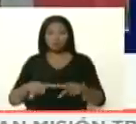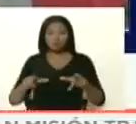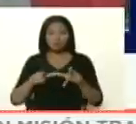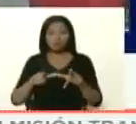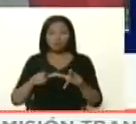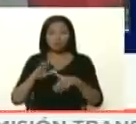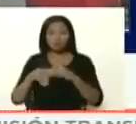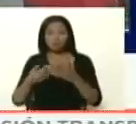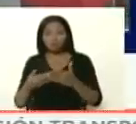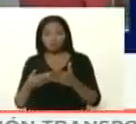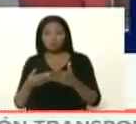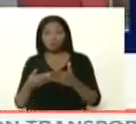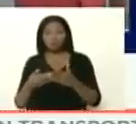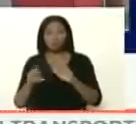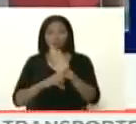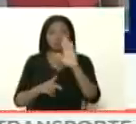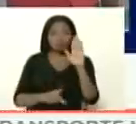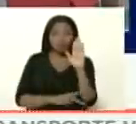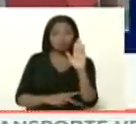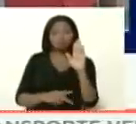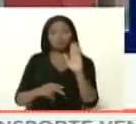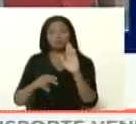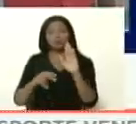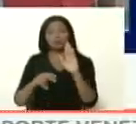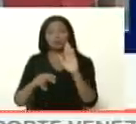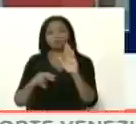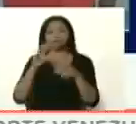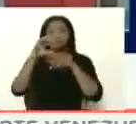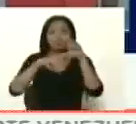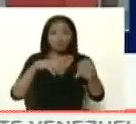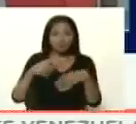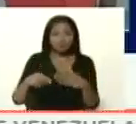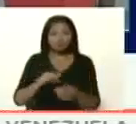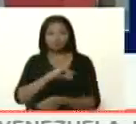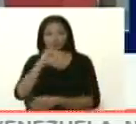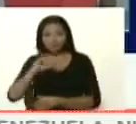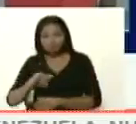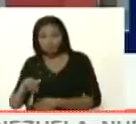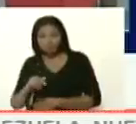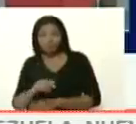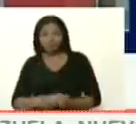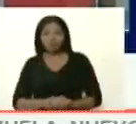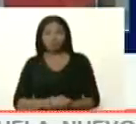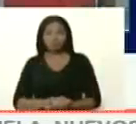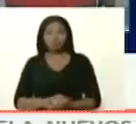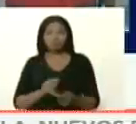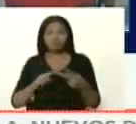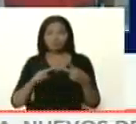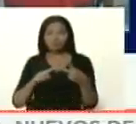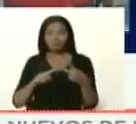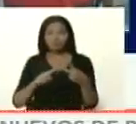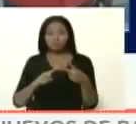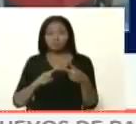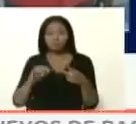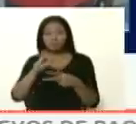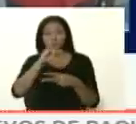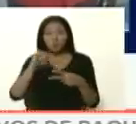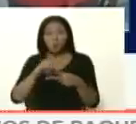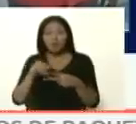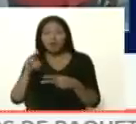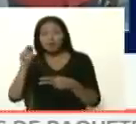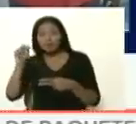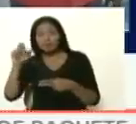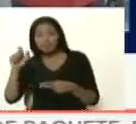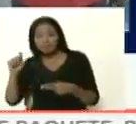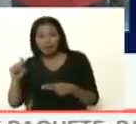rental y el parque zoológico, 15 autobuses. La ruta Circunvalación 2, zona rental Propatria,